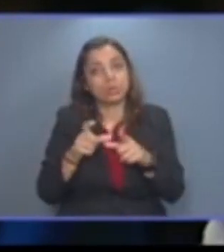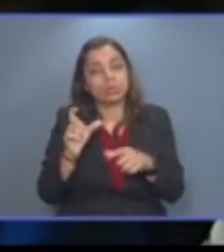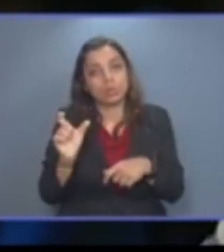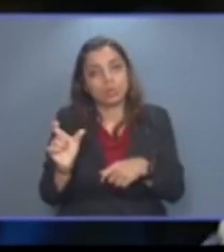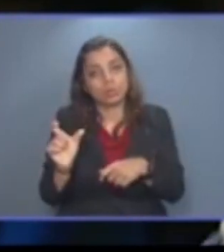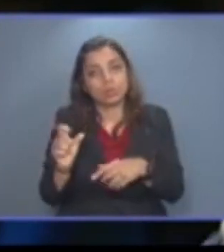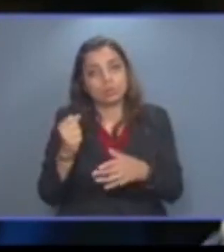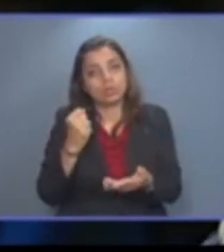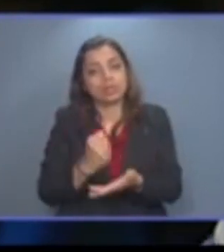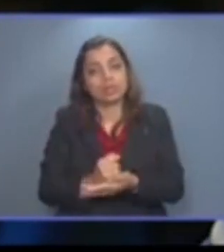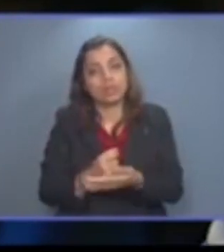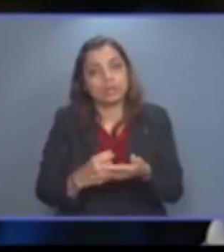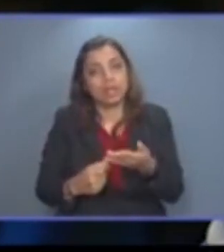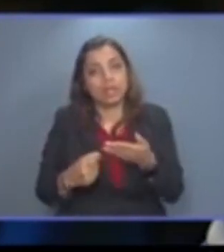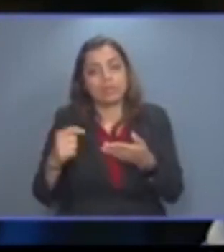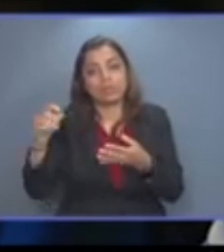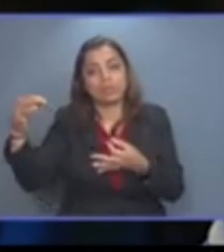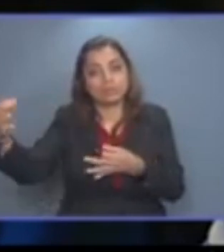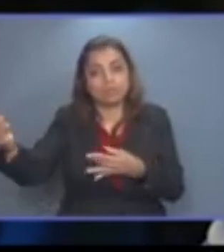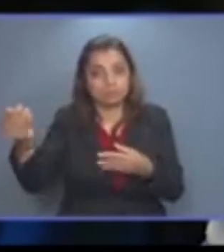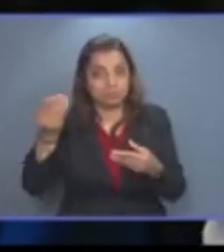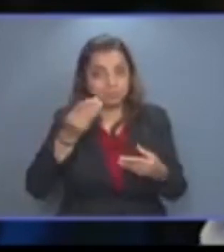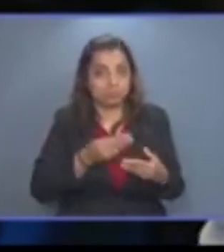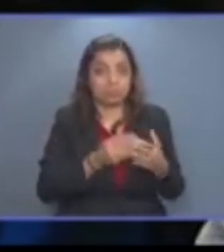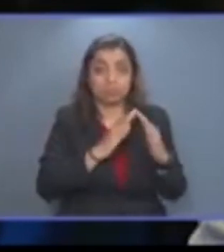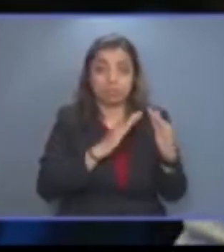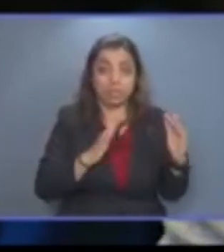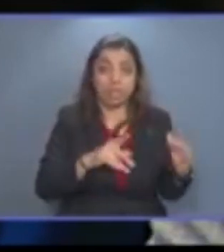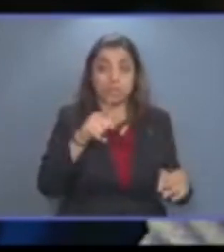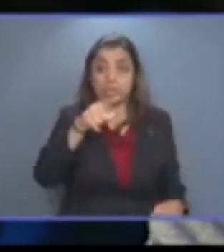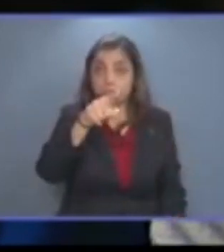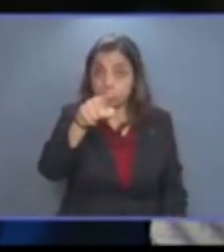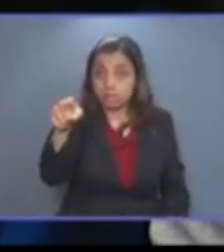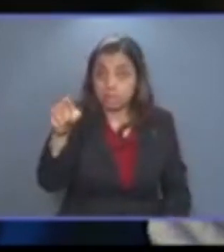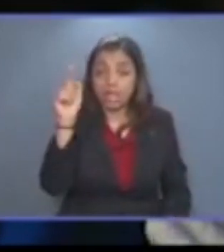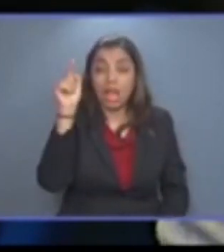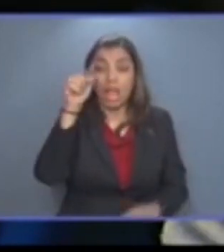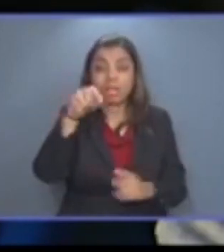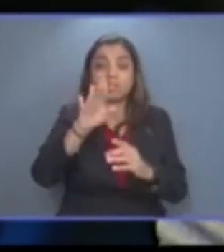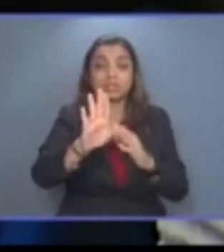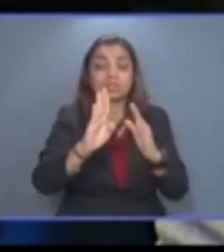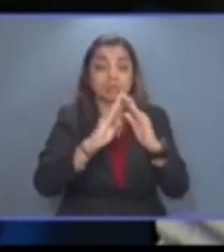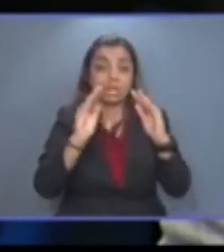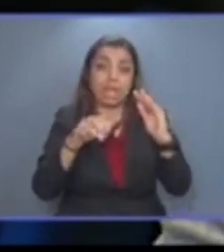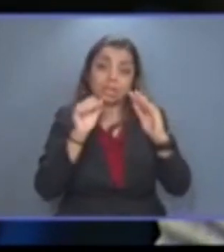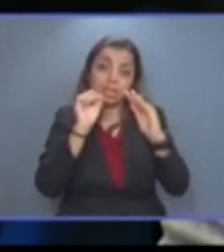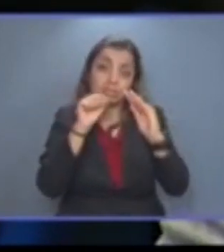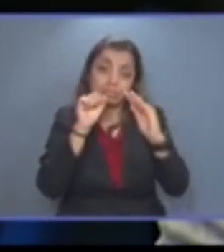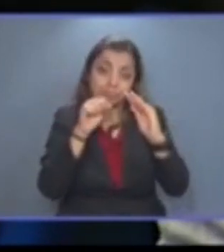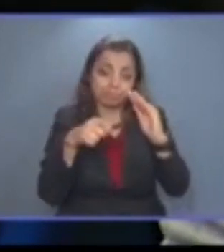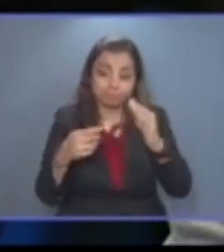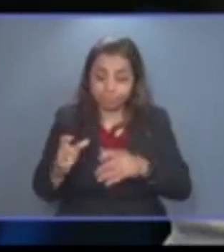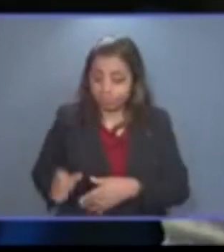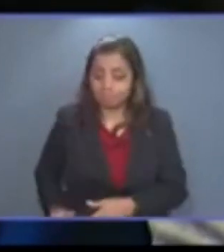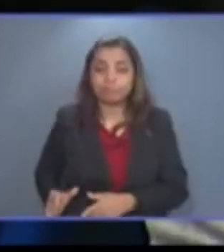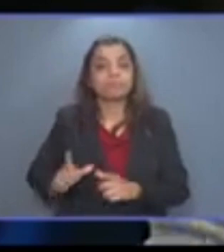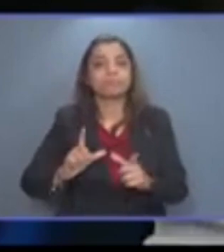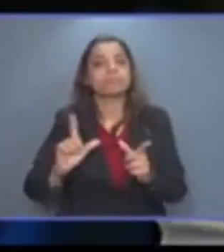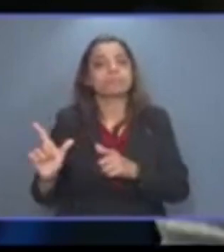certificado hacia su domicilio. Usted va a estar recibiendo hasta la puerta de su hogar el